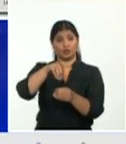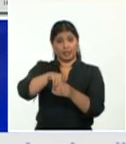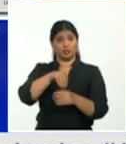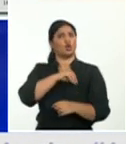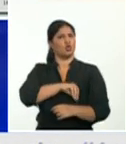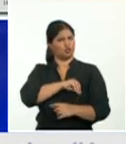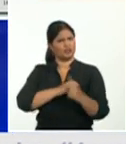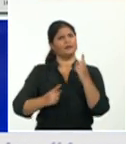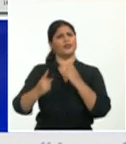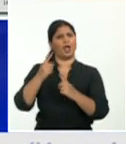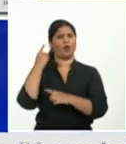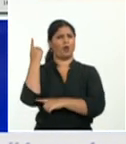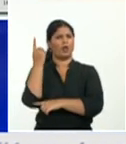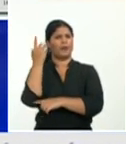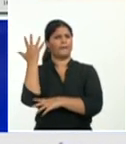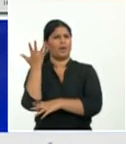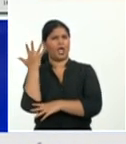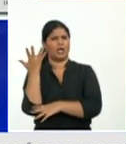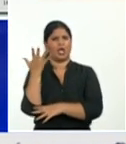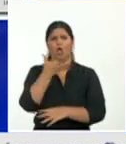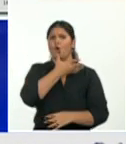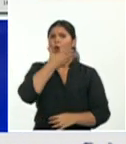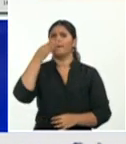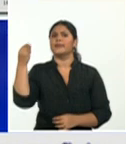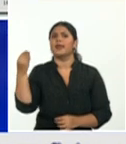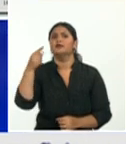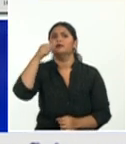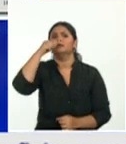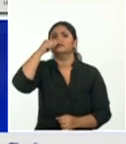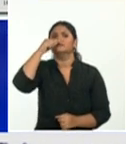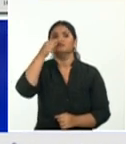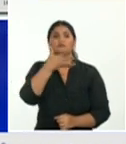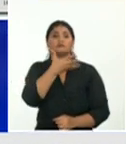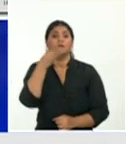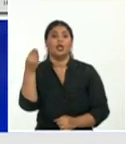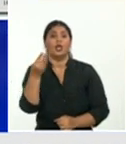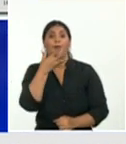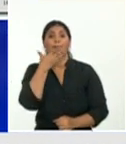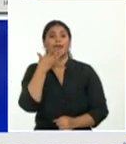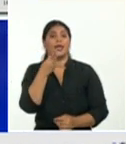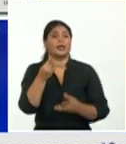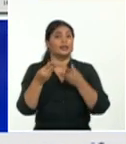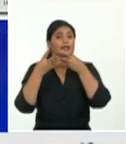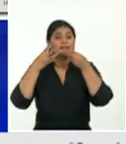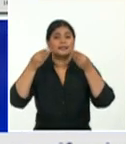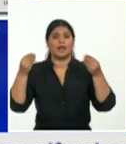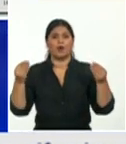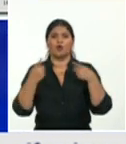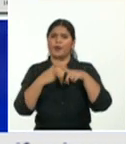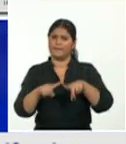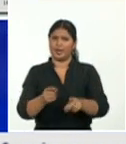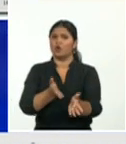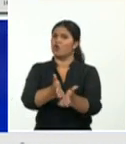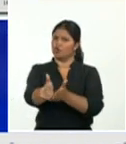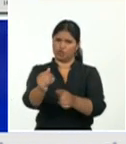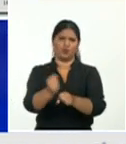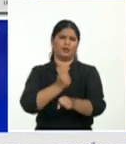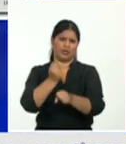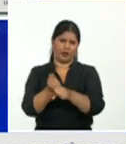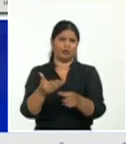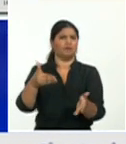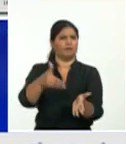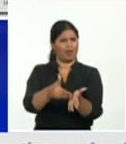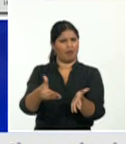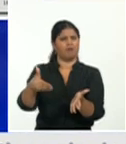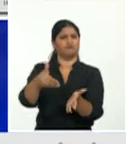negligentemente, a veces dándonos cuenta los que estamos alrededor o sin darnos cuenta, a veces, fíjense,